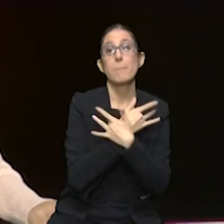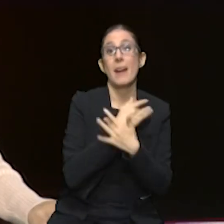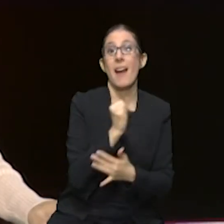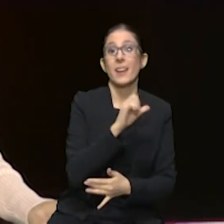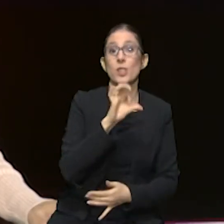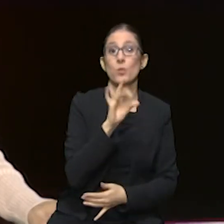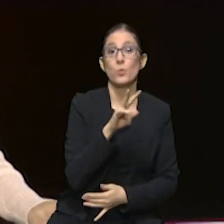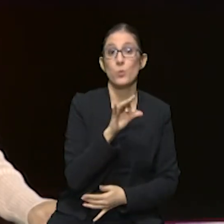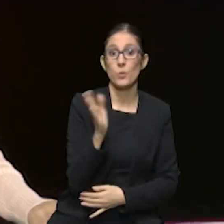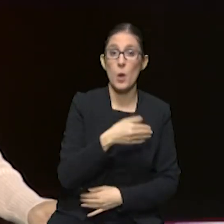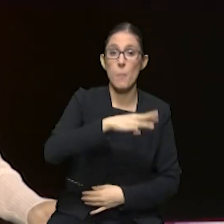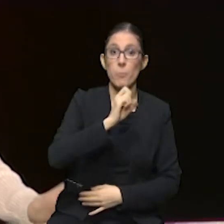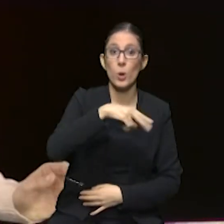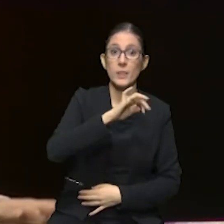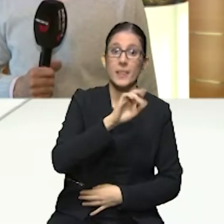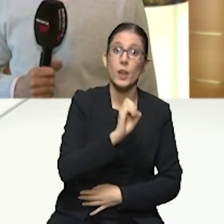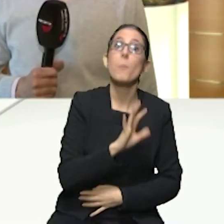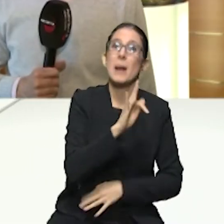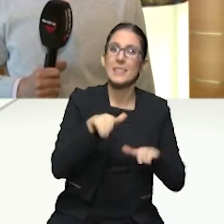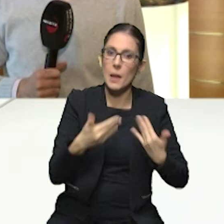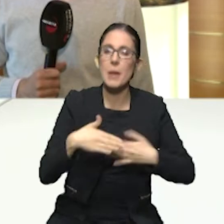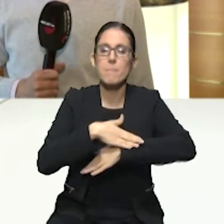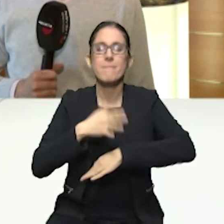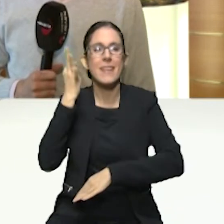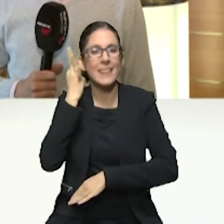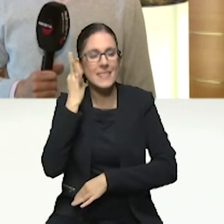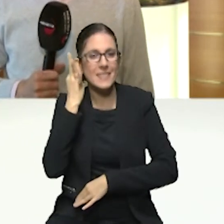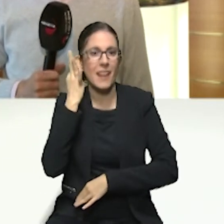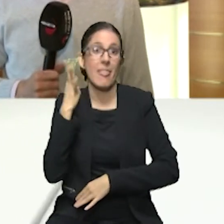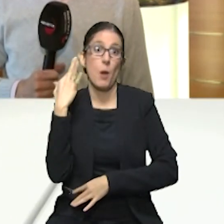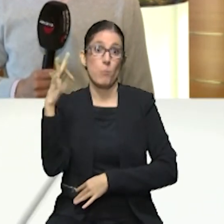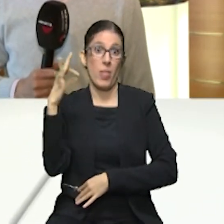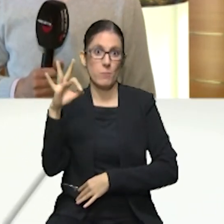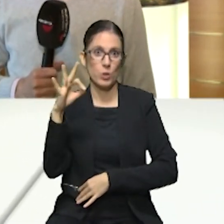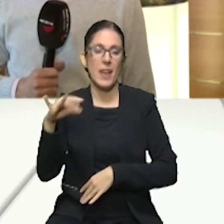Unidas Podemos, Irene Montero. Javier Bazaga, muy buenas tardes desde allí. ¿Qué es lo que han dicho?